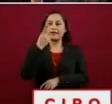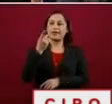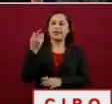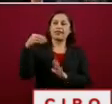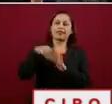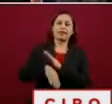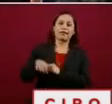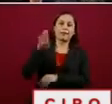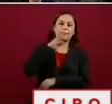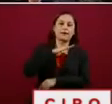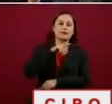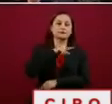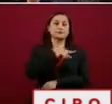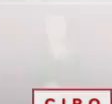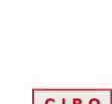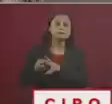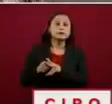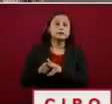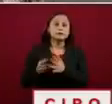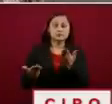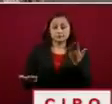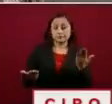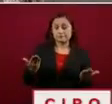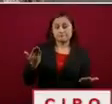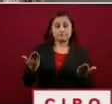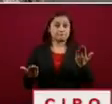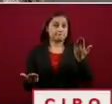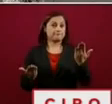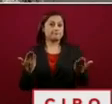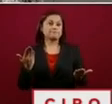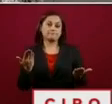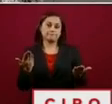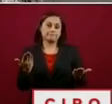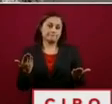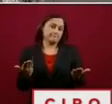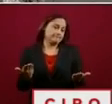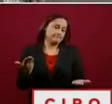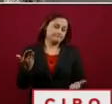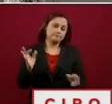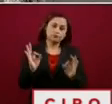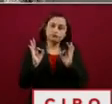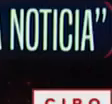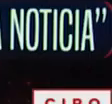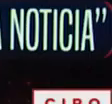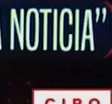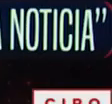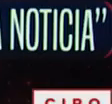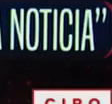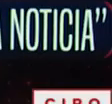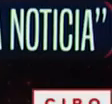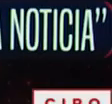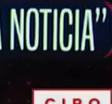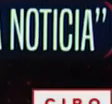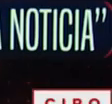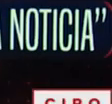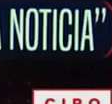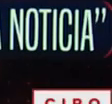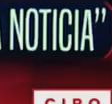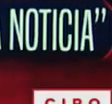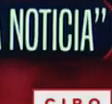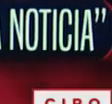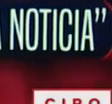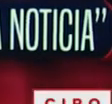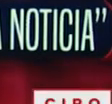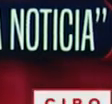a los expertos entonces esta es una muy buena noticia muy buena noticia dijo el